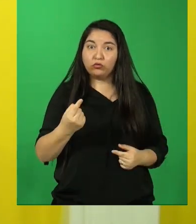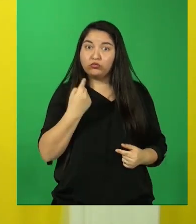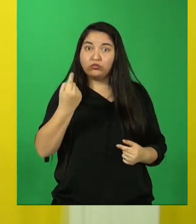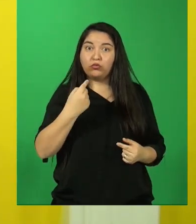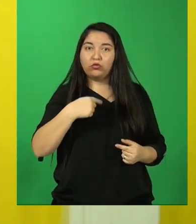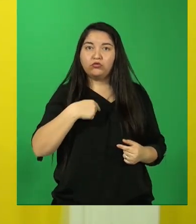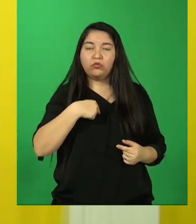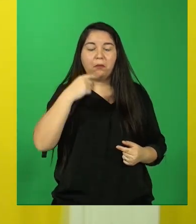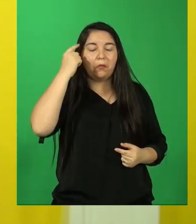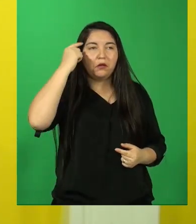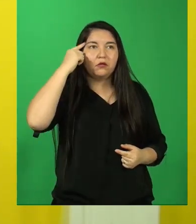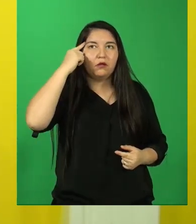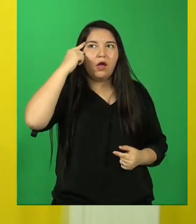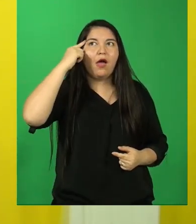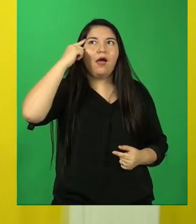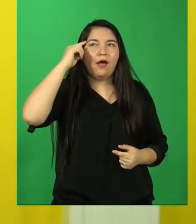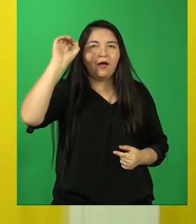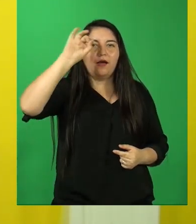imaginación.